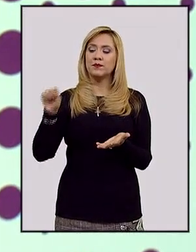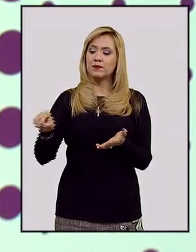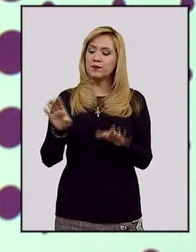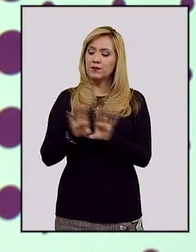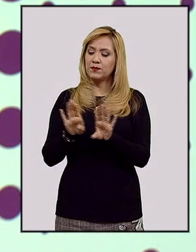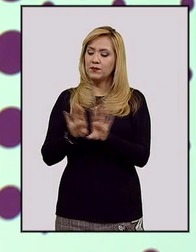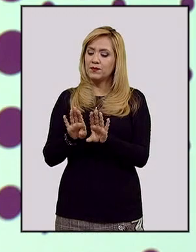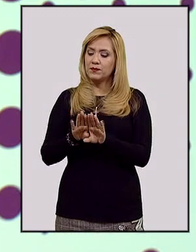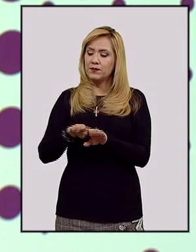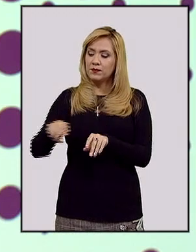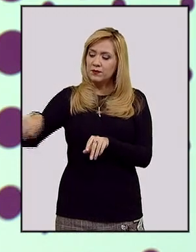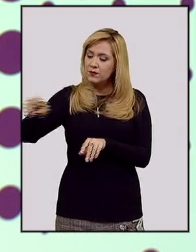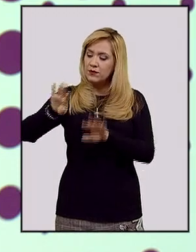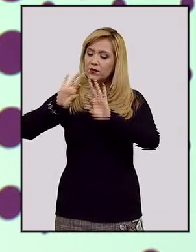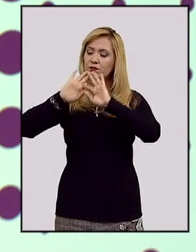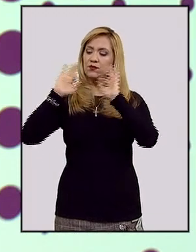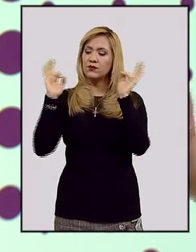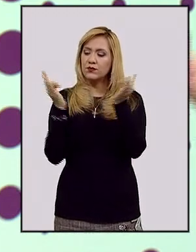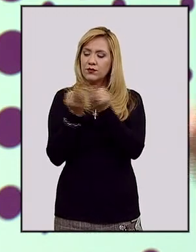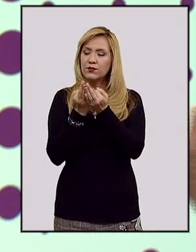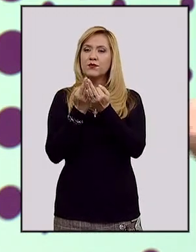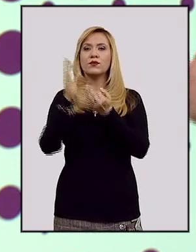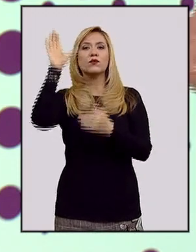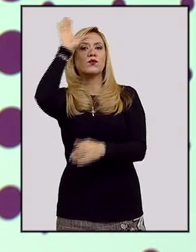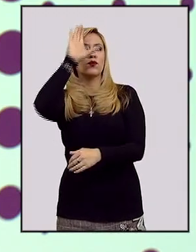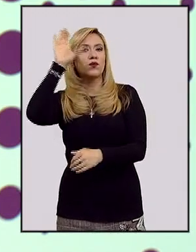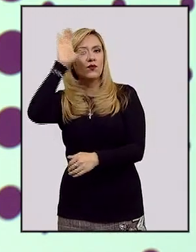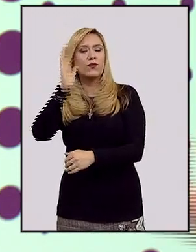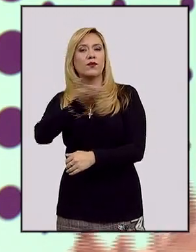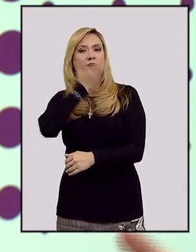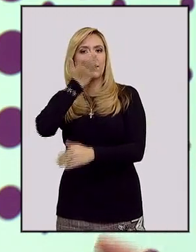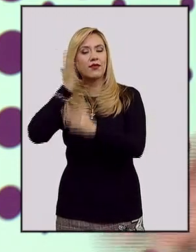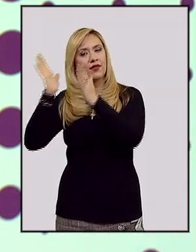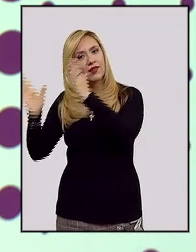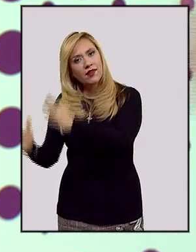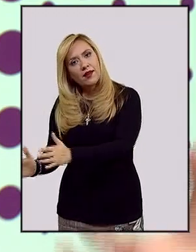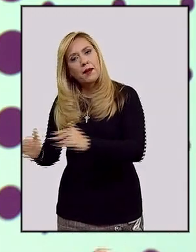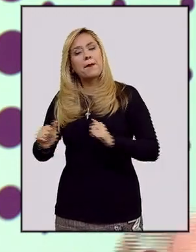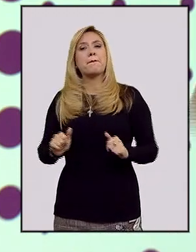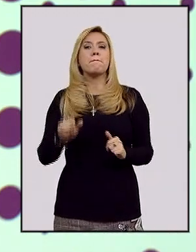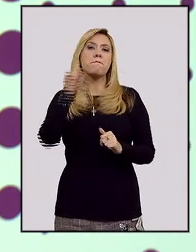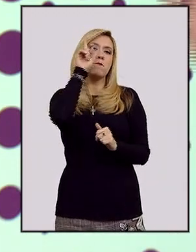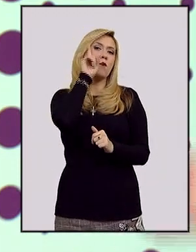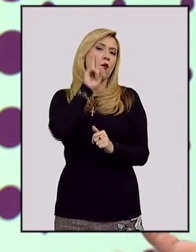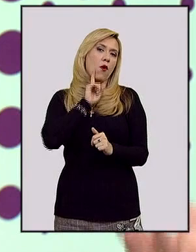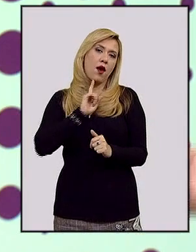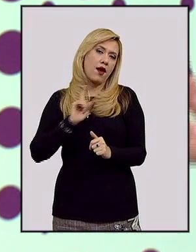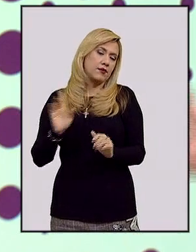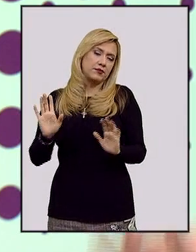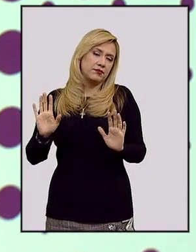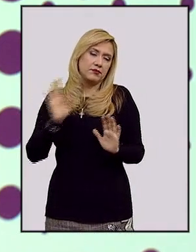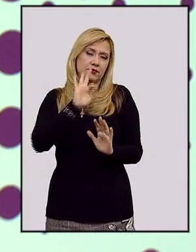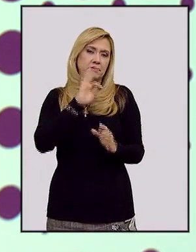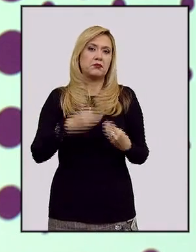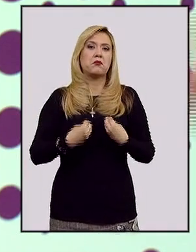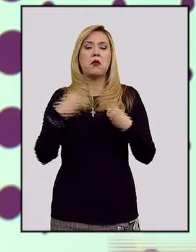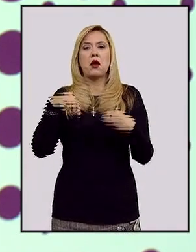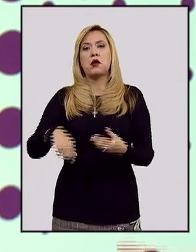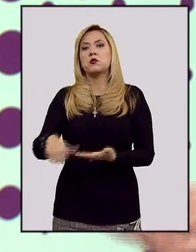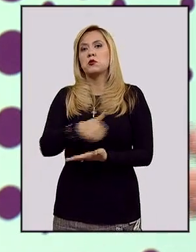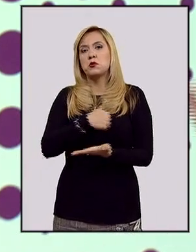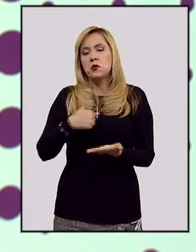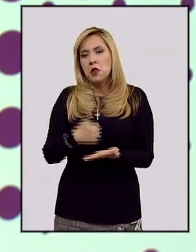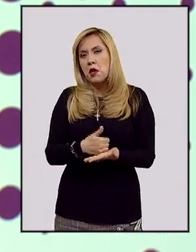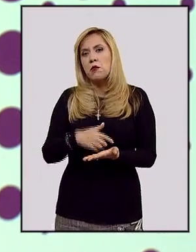apropiación y la forma, las cuestiones culturales. A lo mejor para una mujer que vive en la ciudad, que no